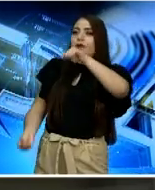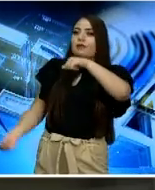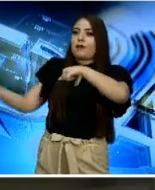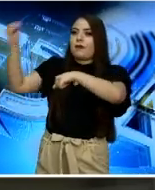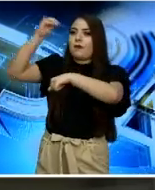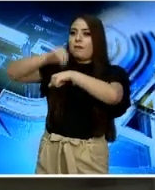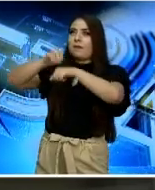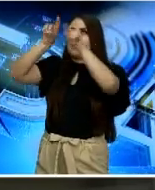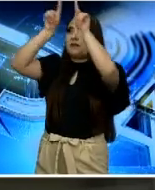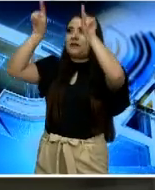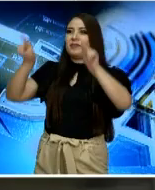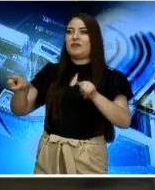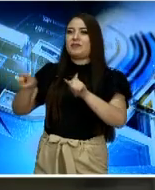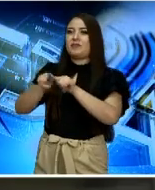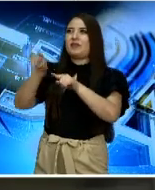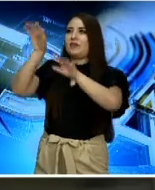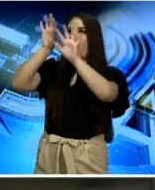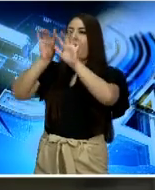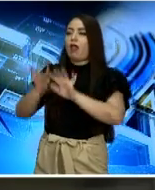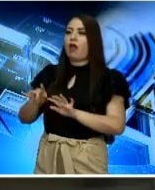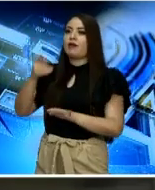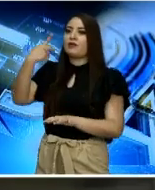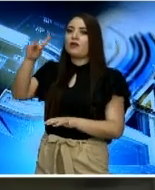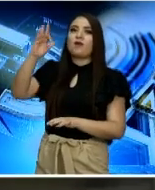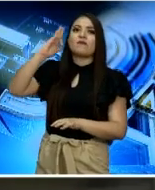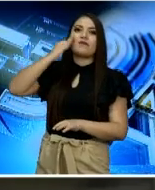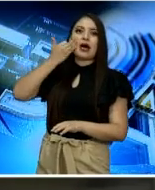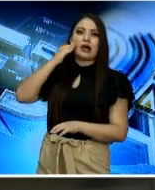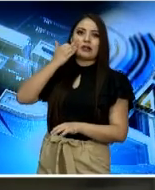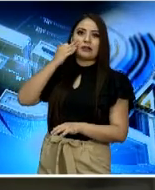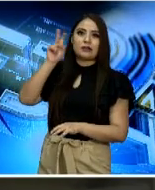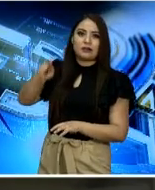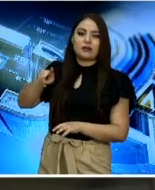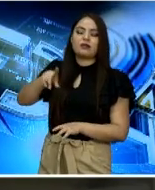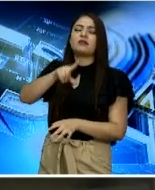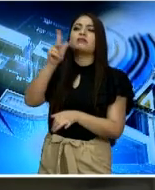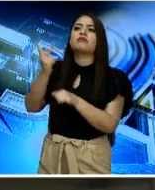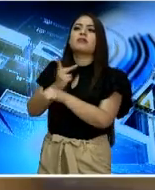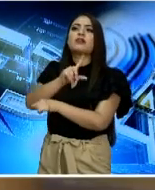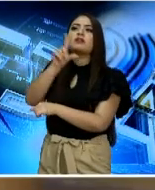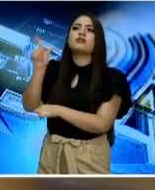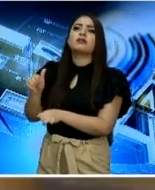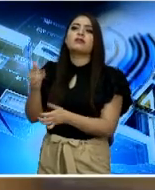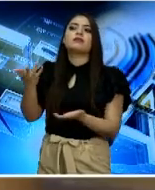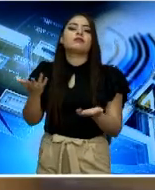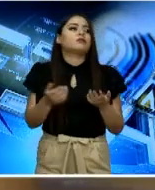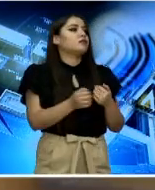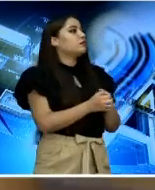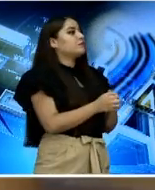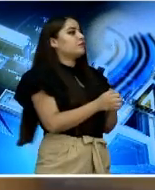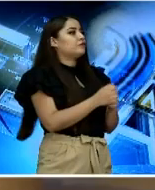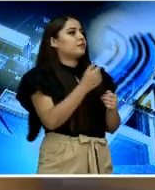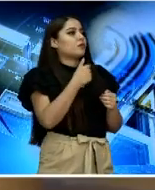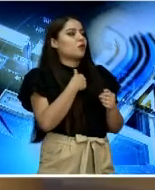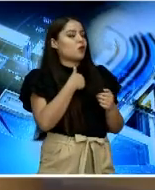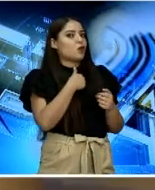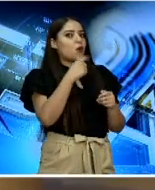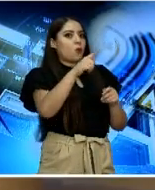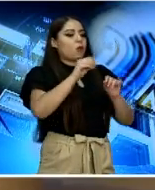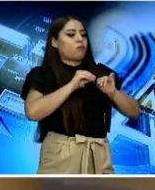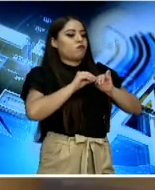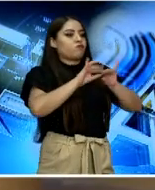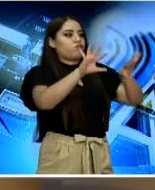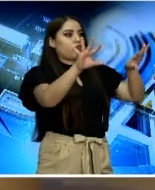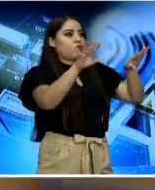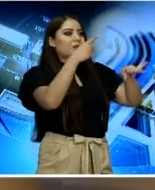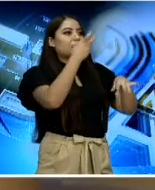Facebook. ¿Y qué ocurrió después, Valeria? Yo publiqué eso, pero para alzar